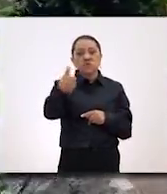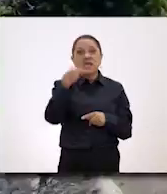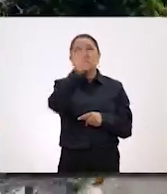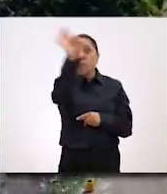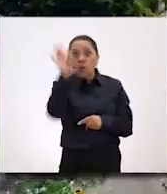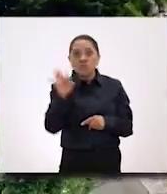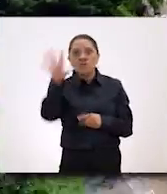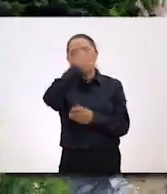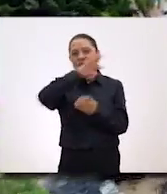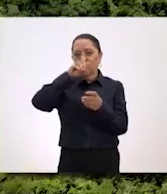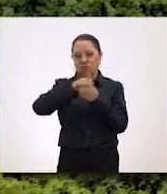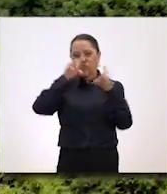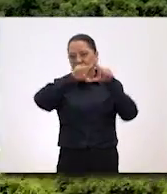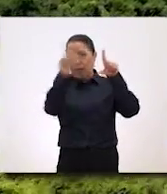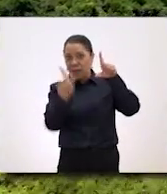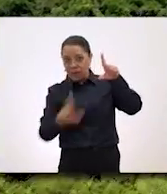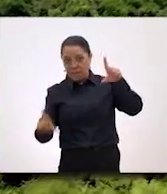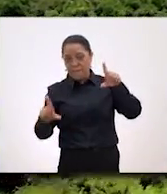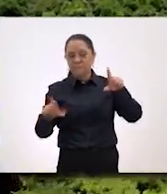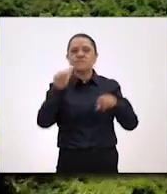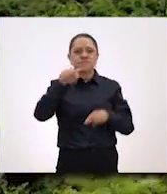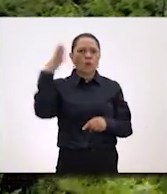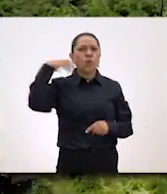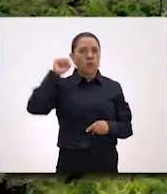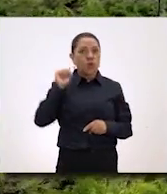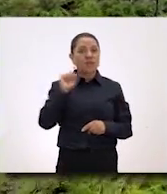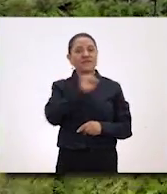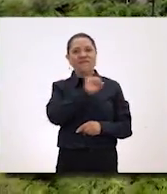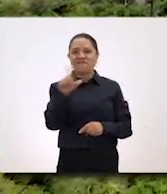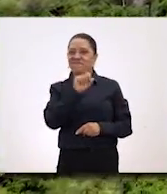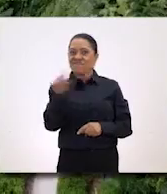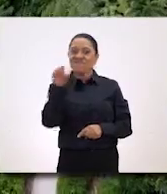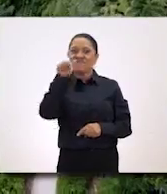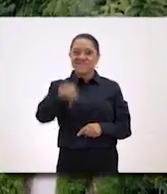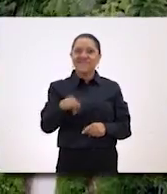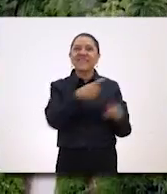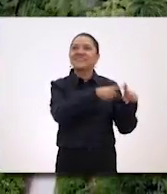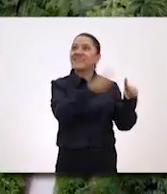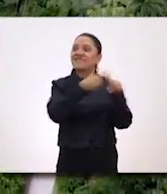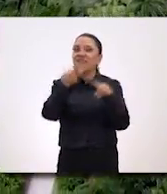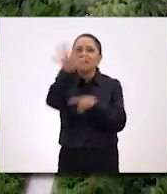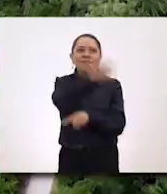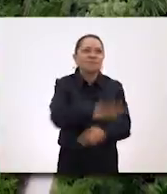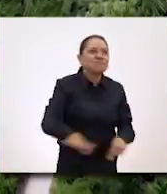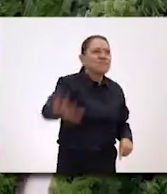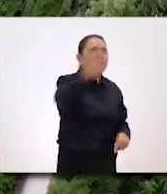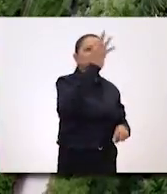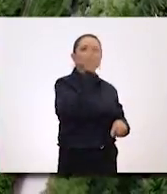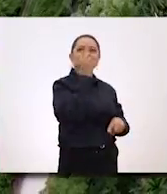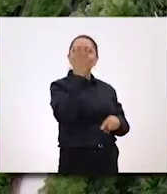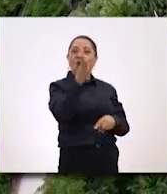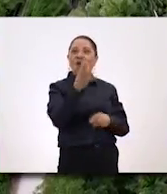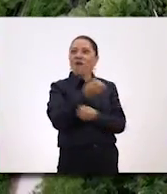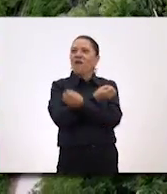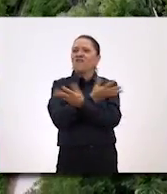gran variedad de paisajes, ofreciendo una amplia gama de posibilidades para el disfrute de la naturaleza.